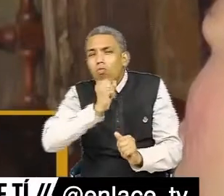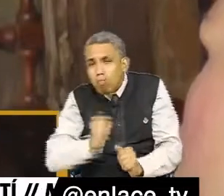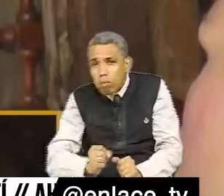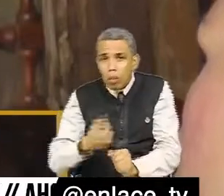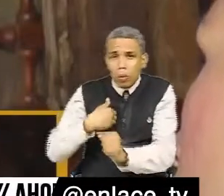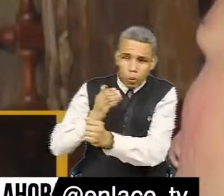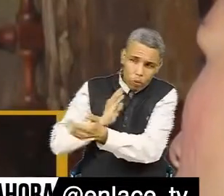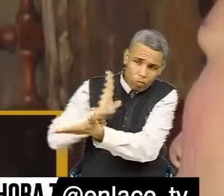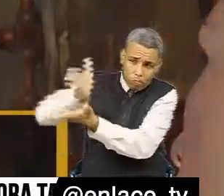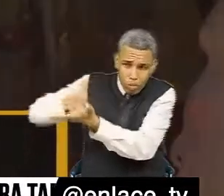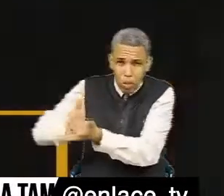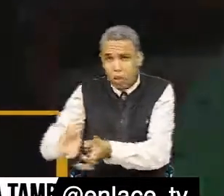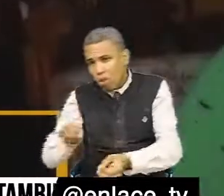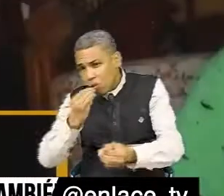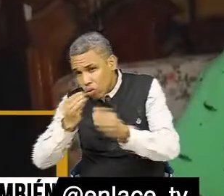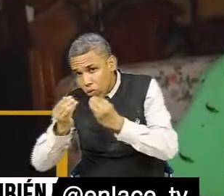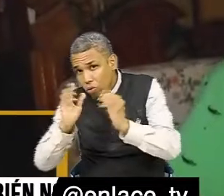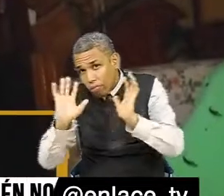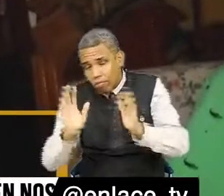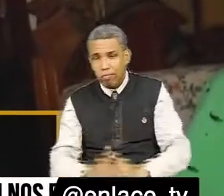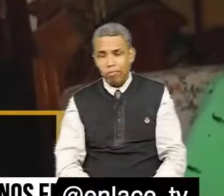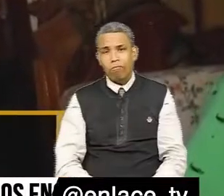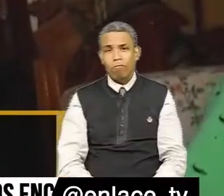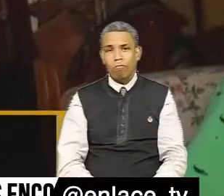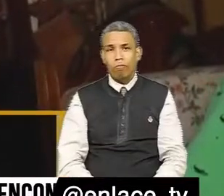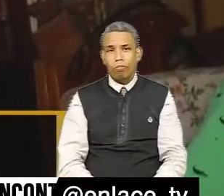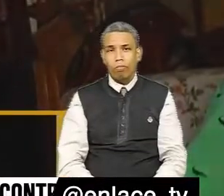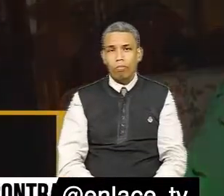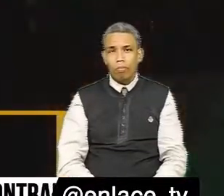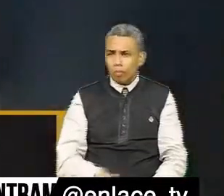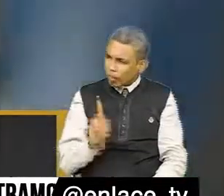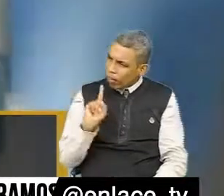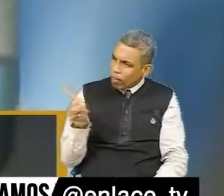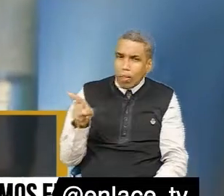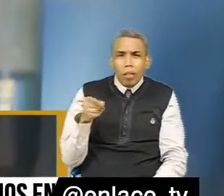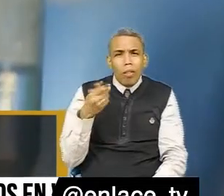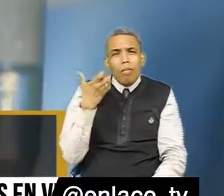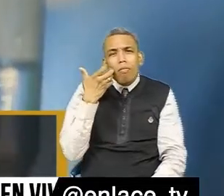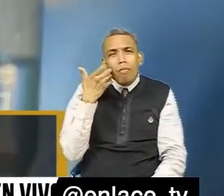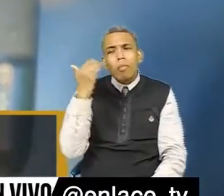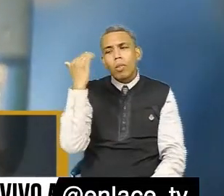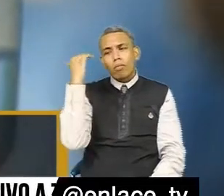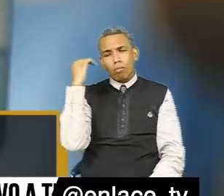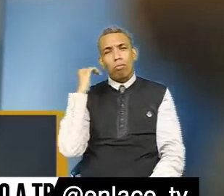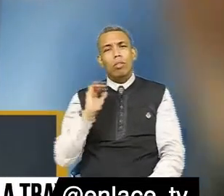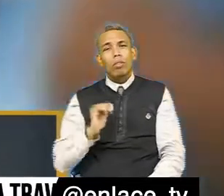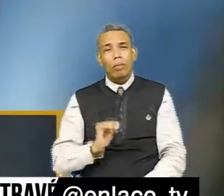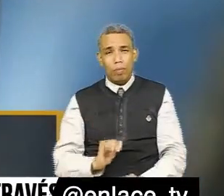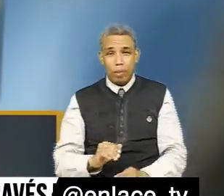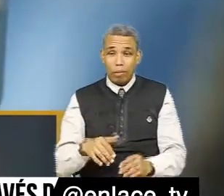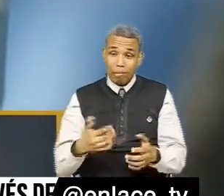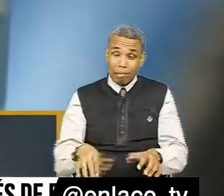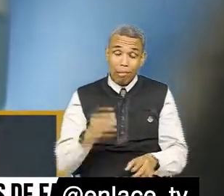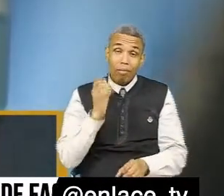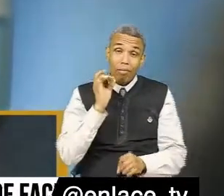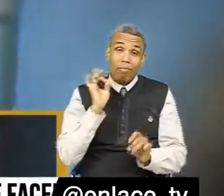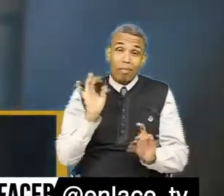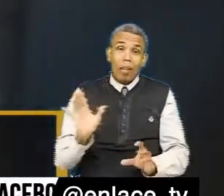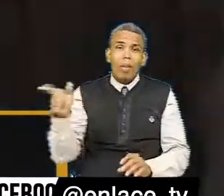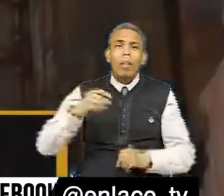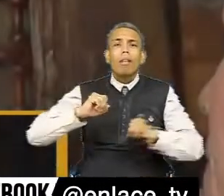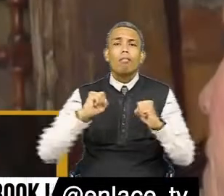soy veloz markit dolby sufrió una crisis que lo tuvo al borde de la muerte estuvo en la unidad de cuidados intensivos en una clínica en la ciudad